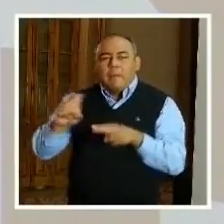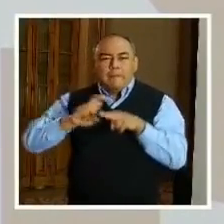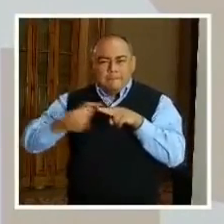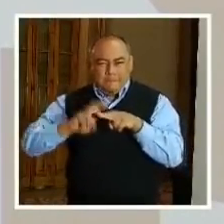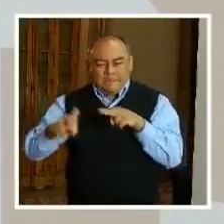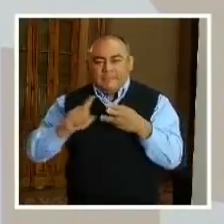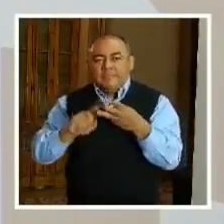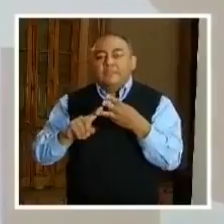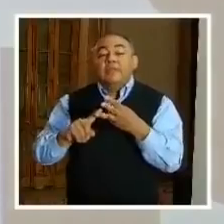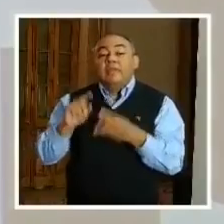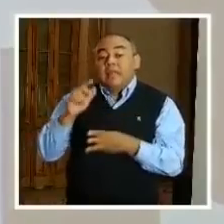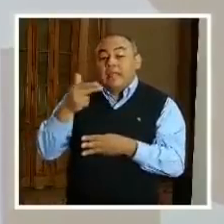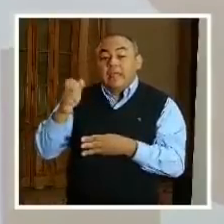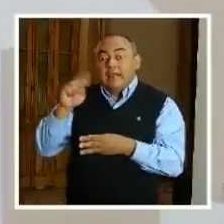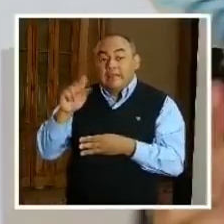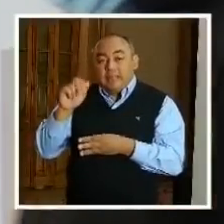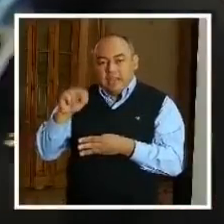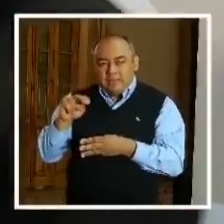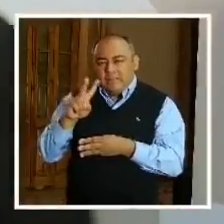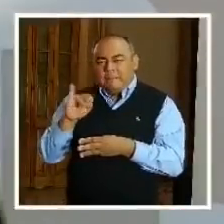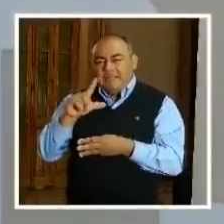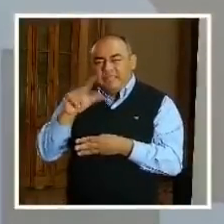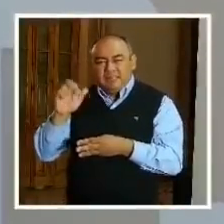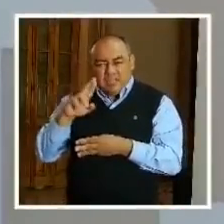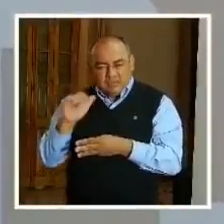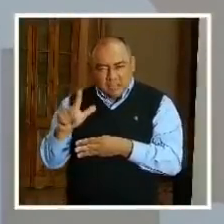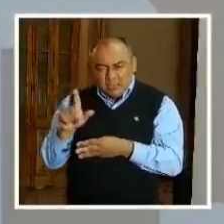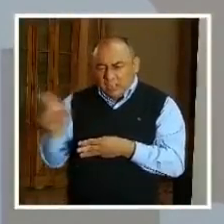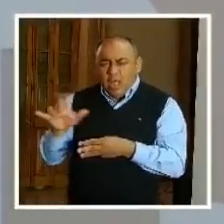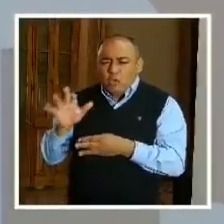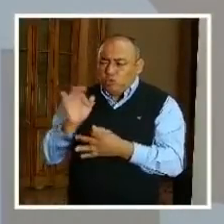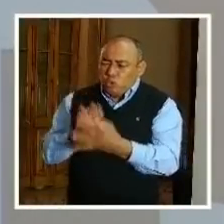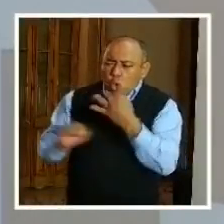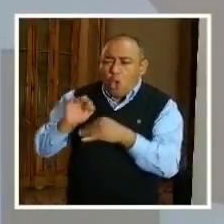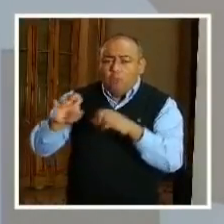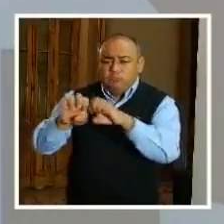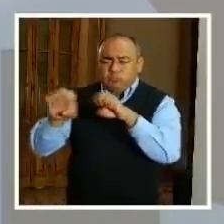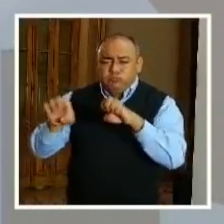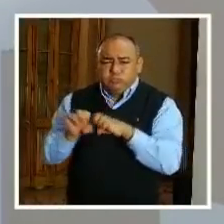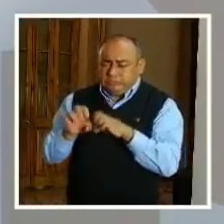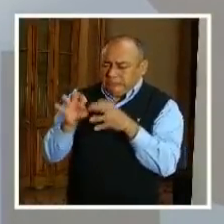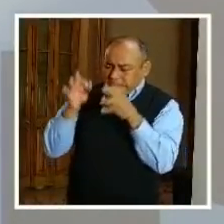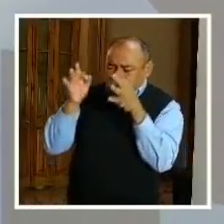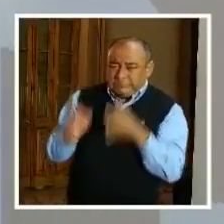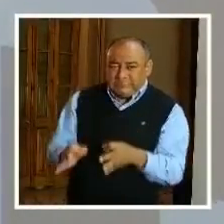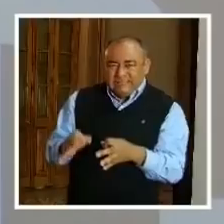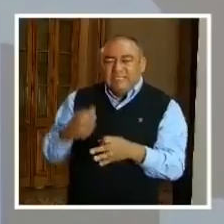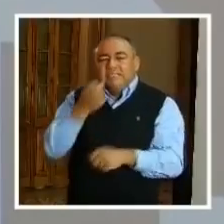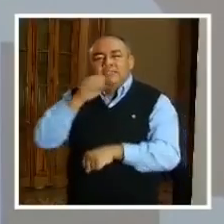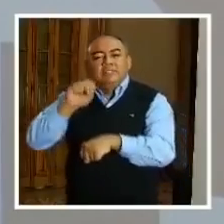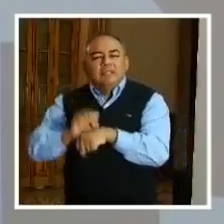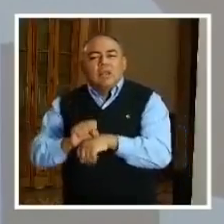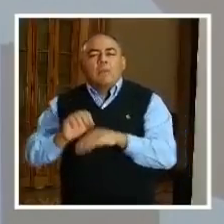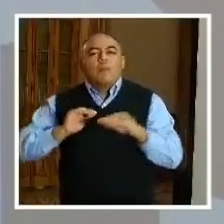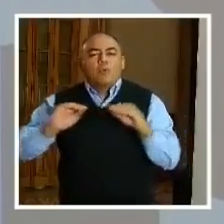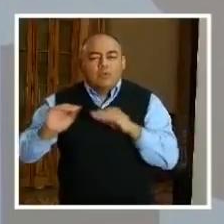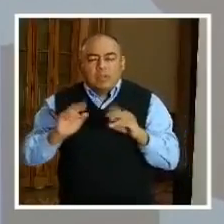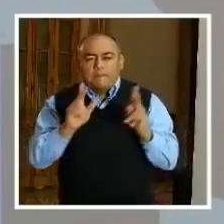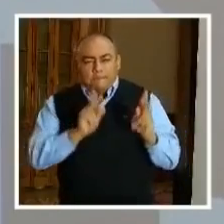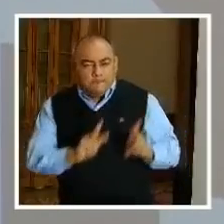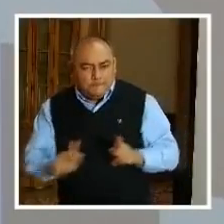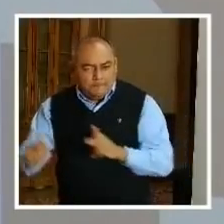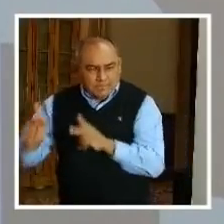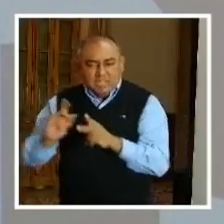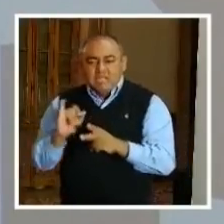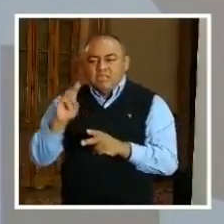Hernán Villarreal y todo un equipazo que está en la Secretaría de Movilidad, Planeación